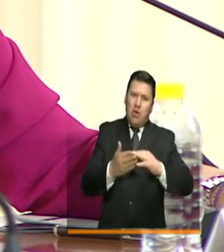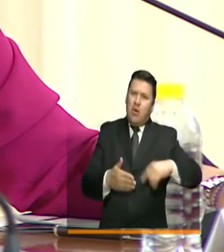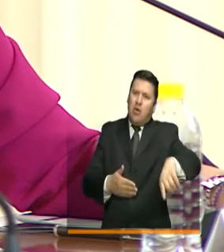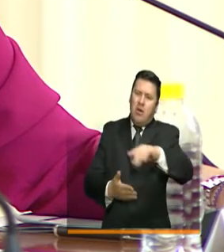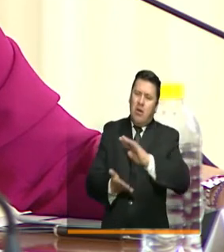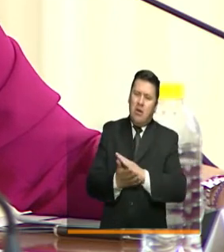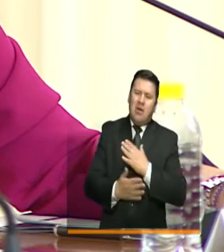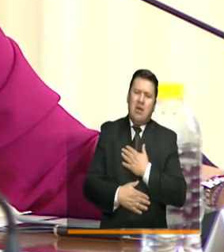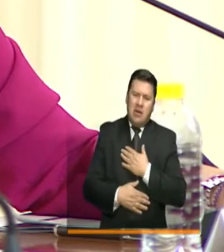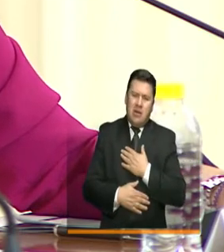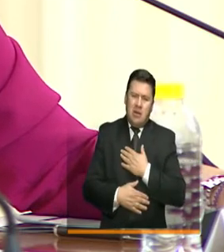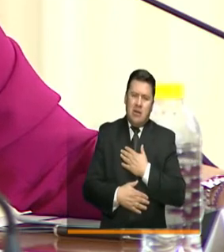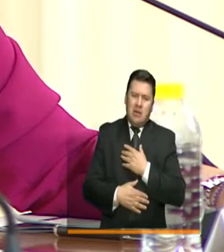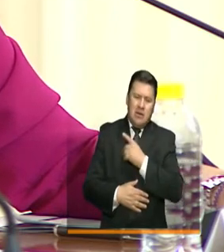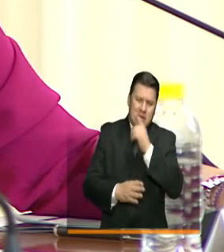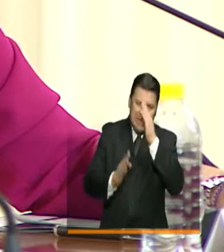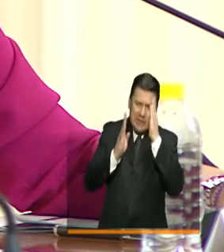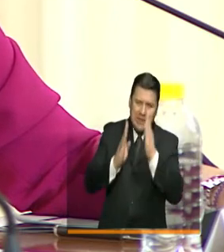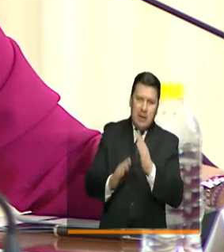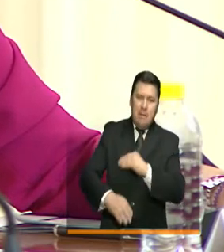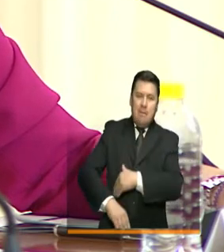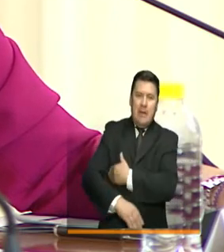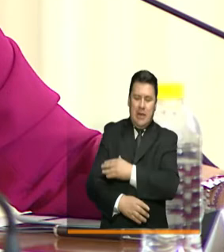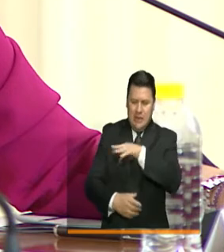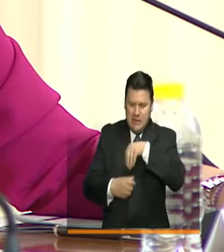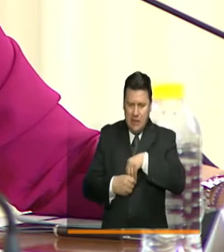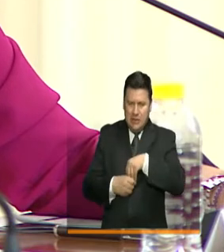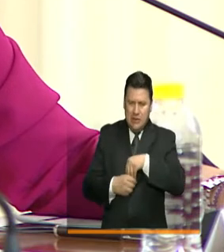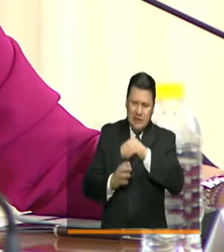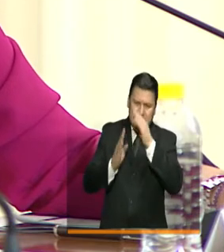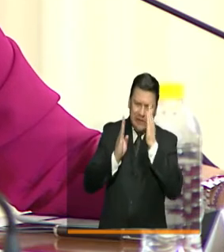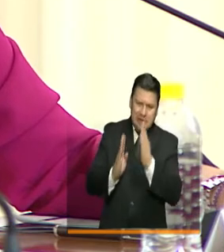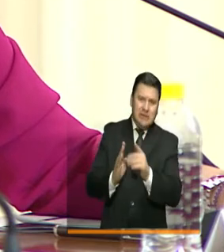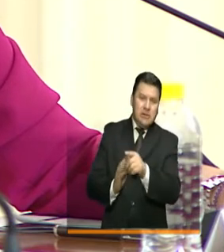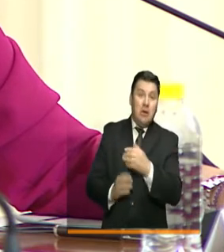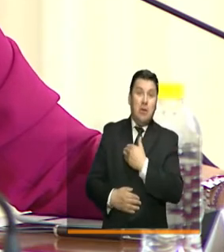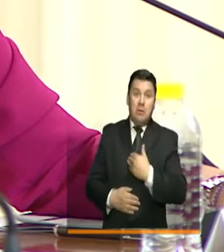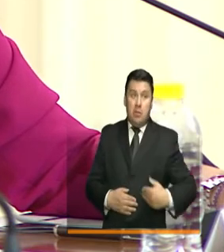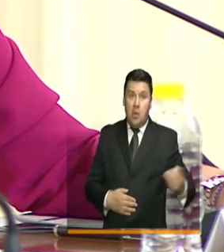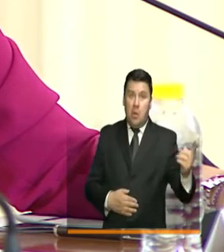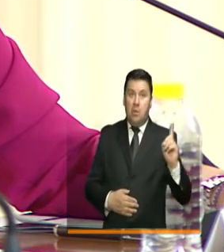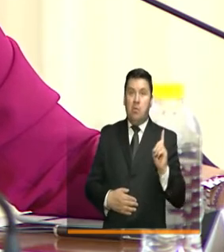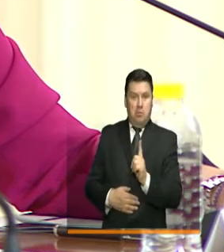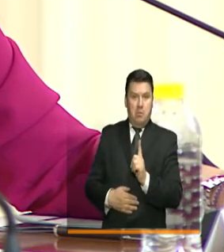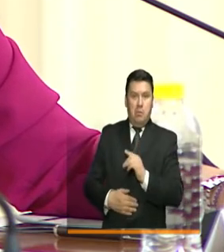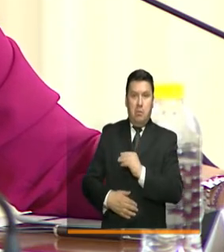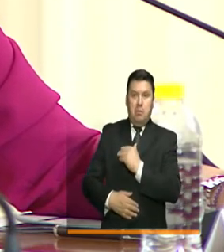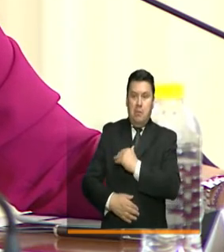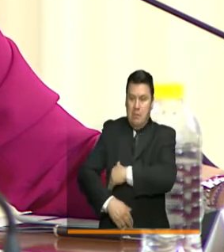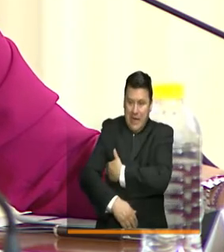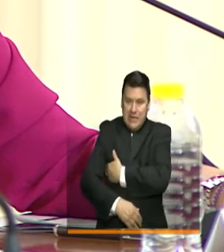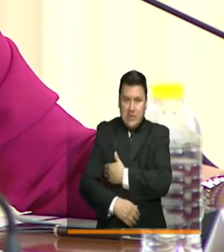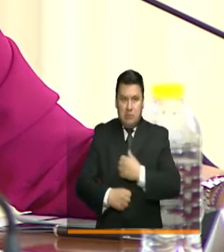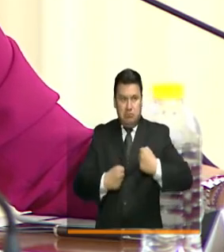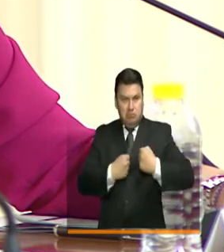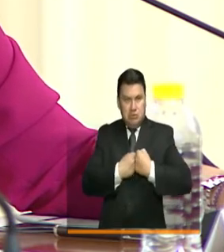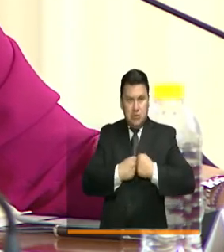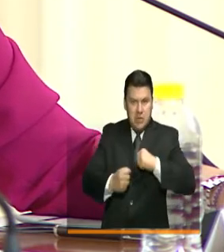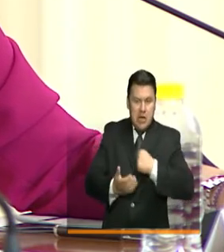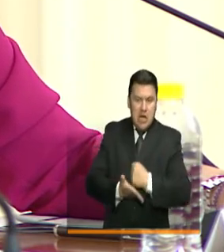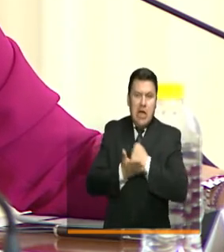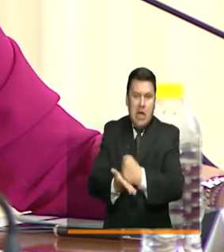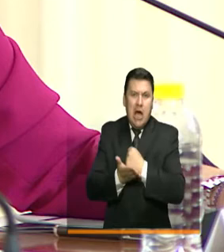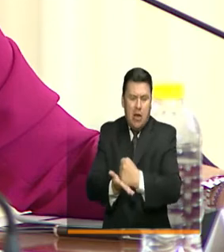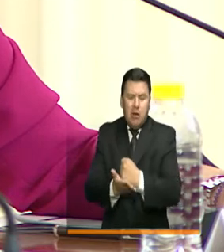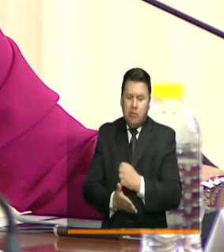población que es sujeto de atención del Ministerio de Interior. Tienen un presidente aquí presente, un ministerio que los va a ayudar y que